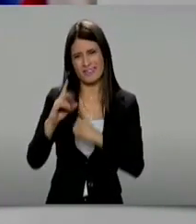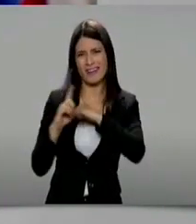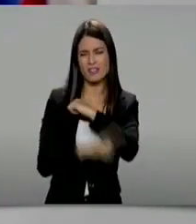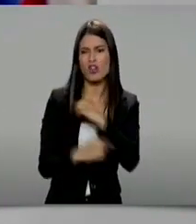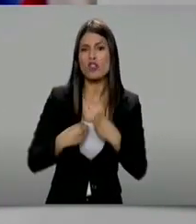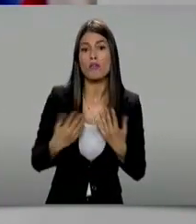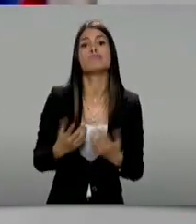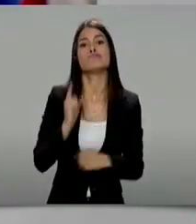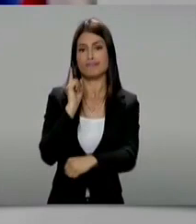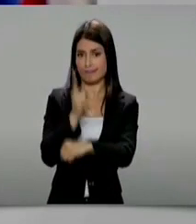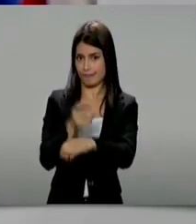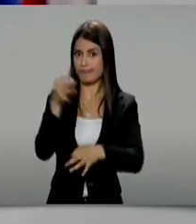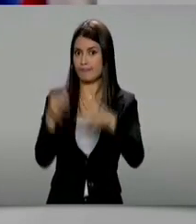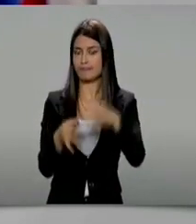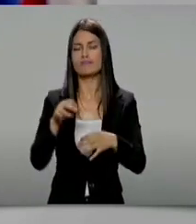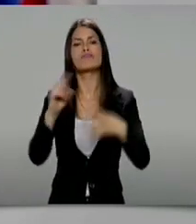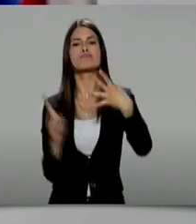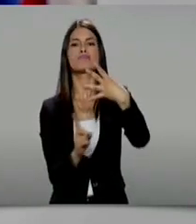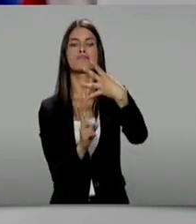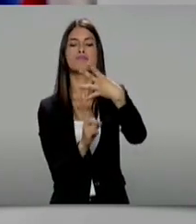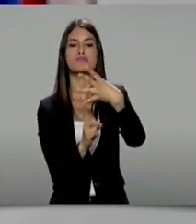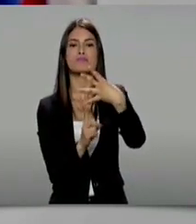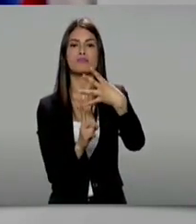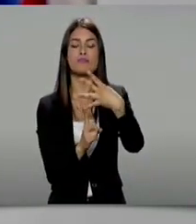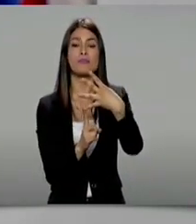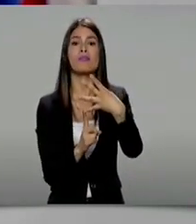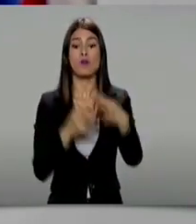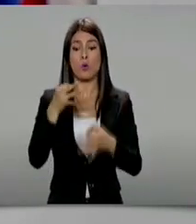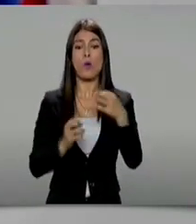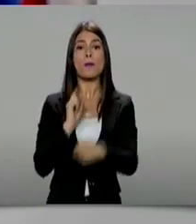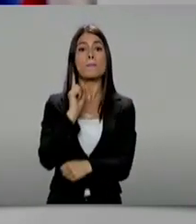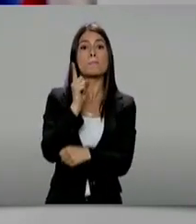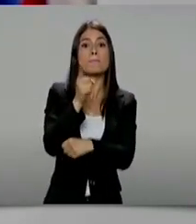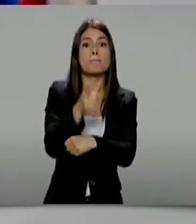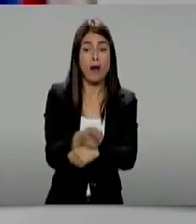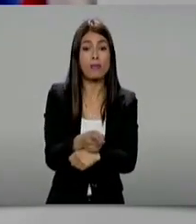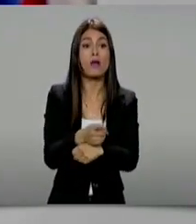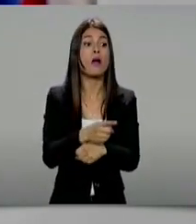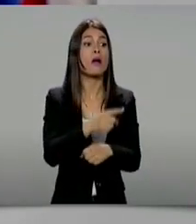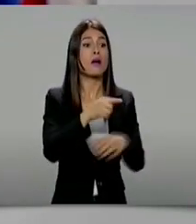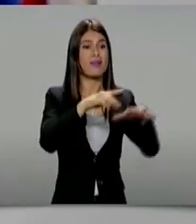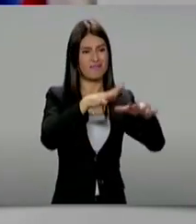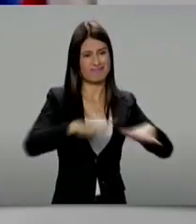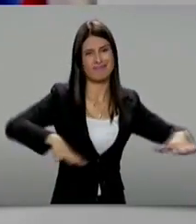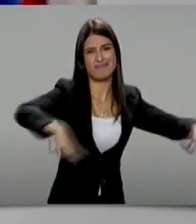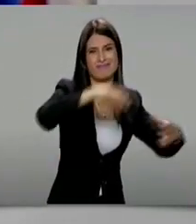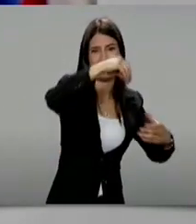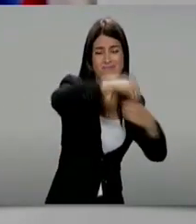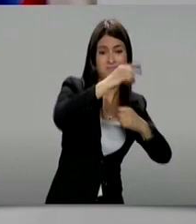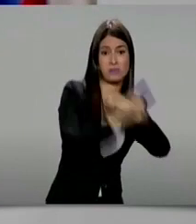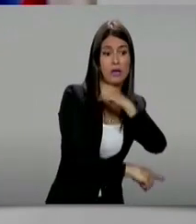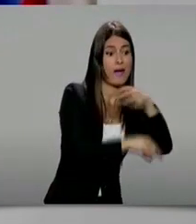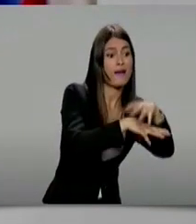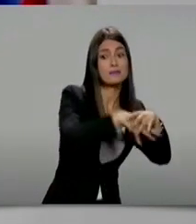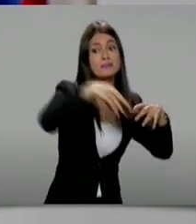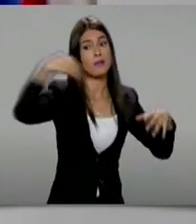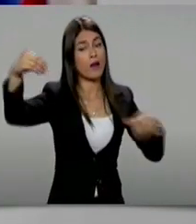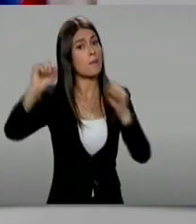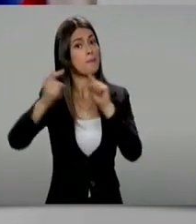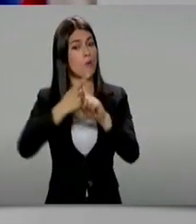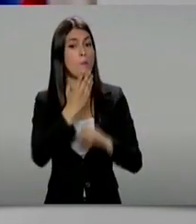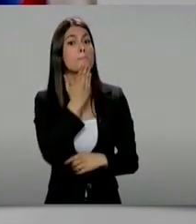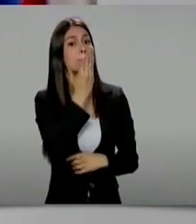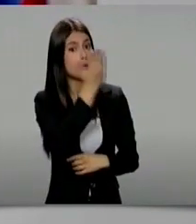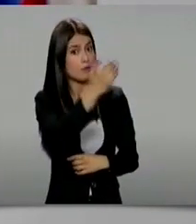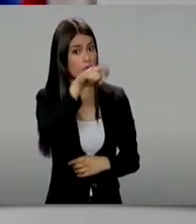autorización para salir de las zonas donde cumplan la sanción y señalar la periodicidad con